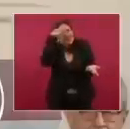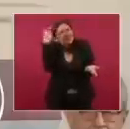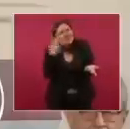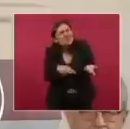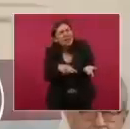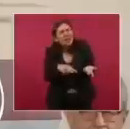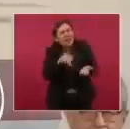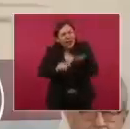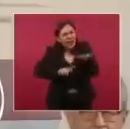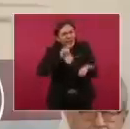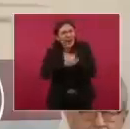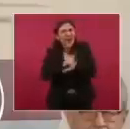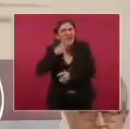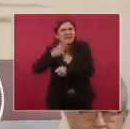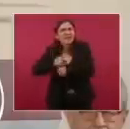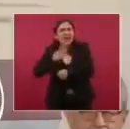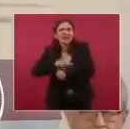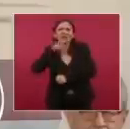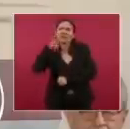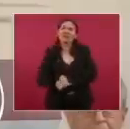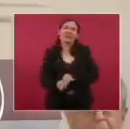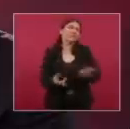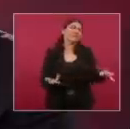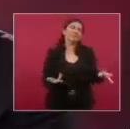dan pena ajena